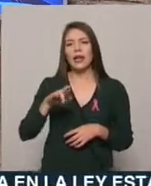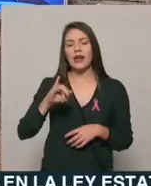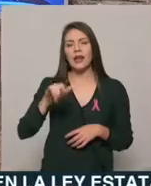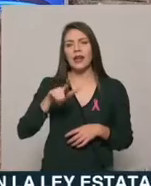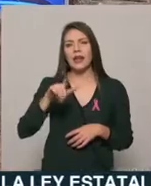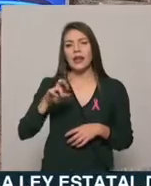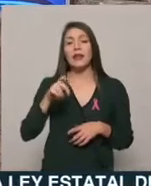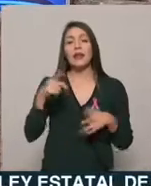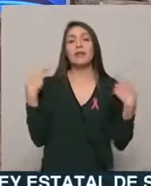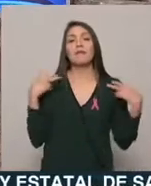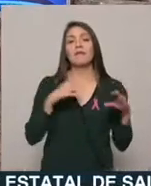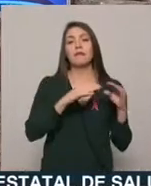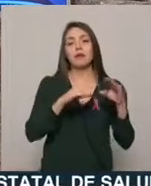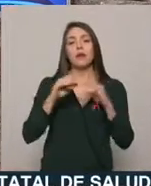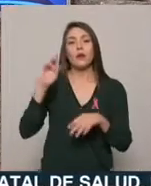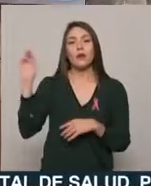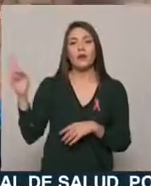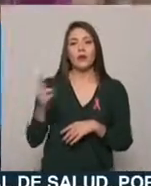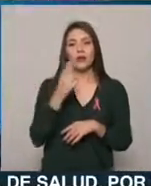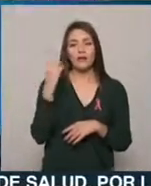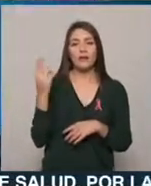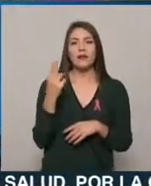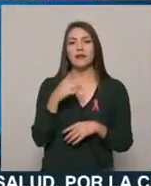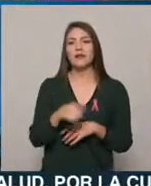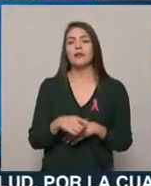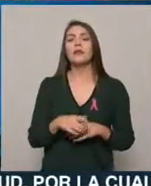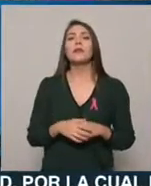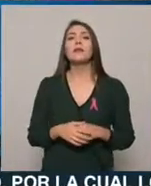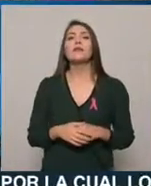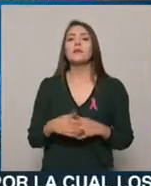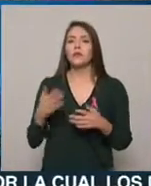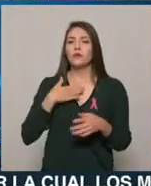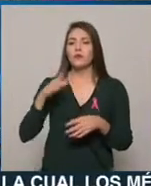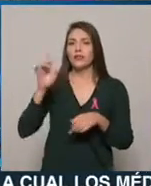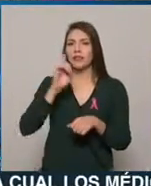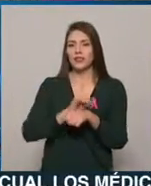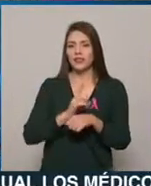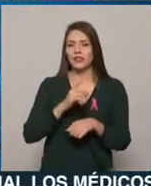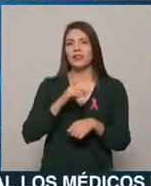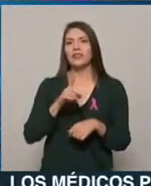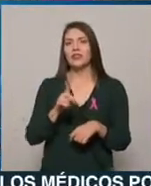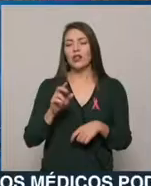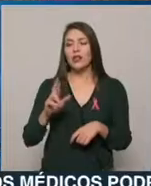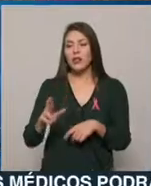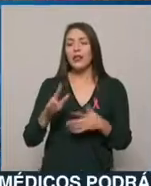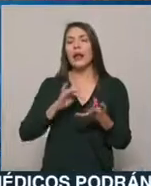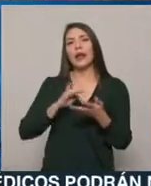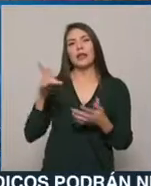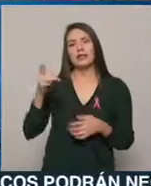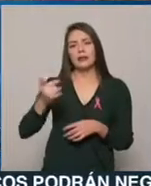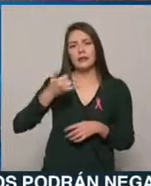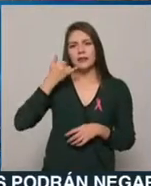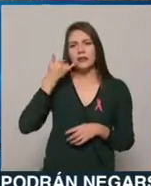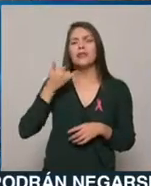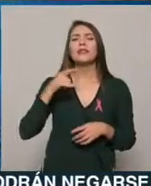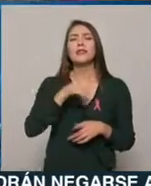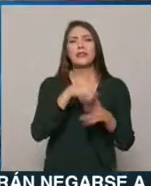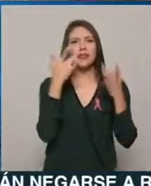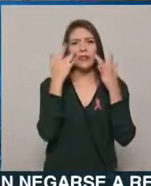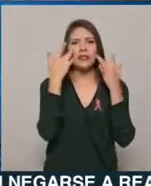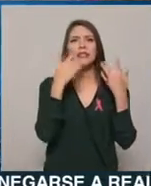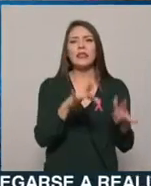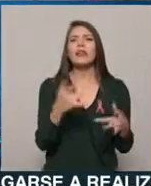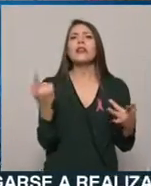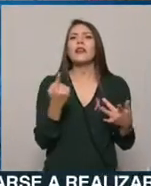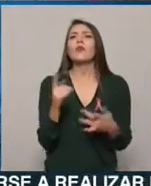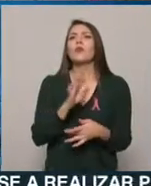Universidad Autónoma Metropolitana. Doctor, muy buenos días. Gracias por atender la llamada. ¿Qué representa esta renuncia para el sindicalismo en